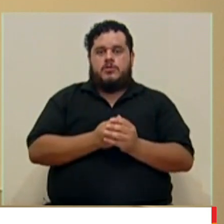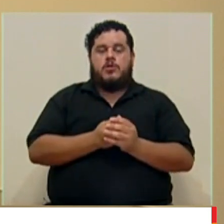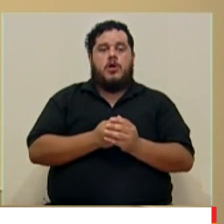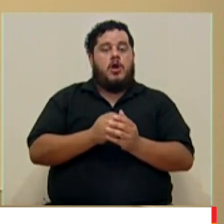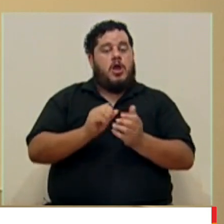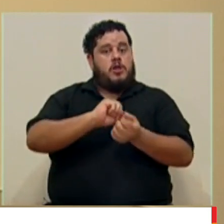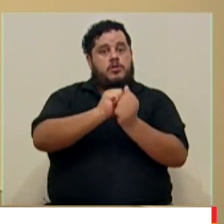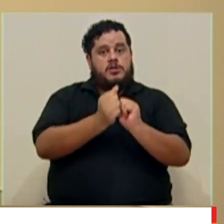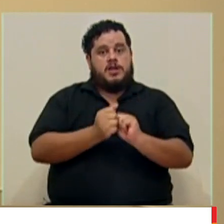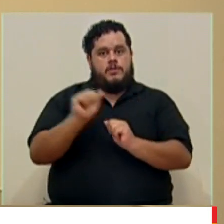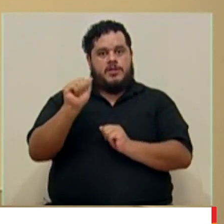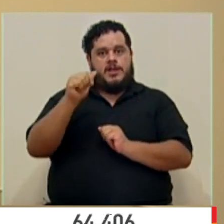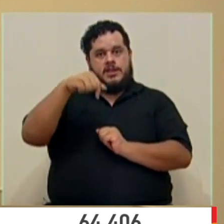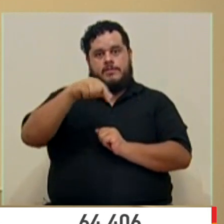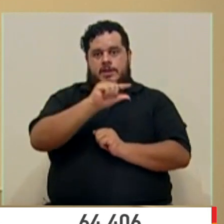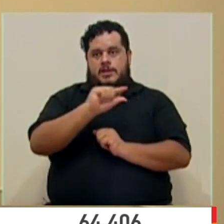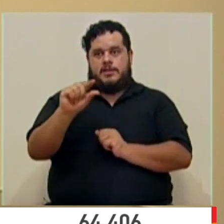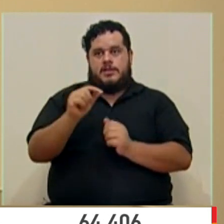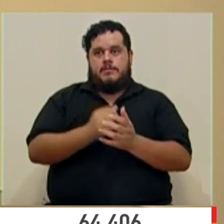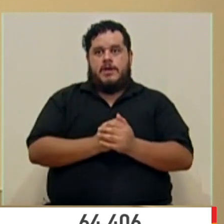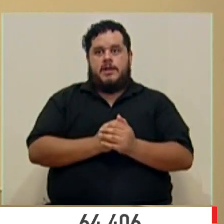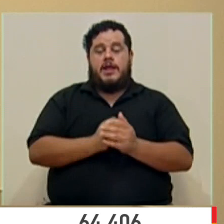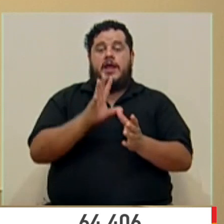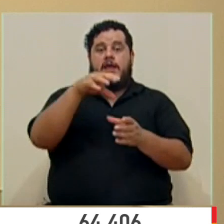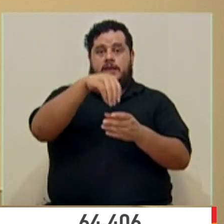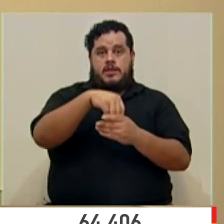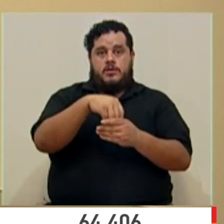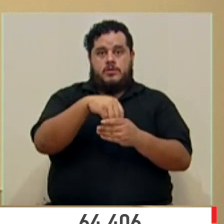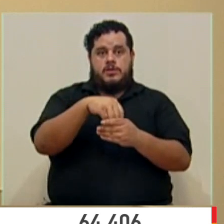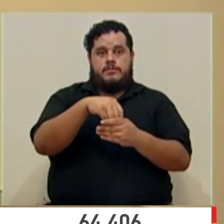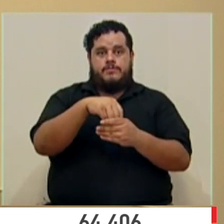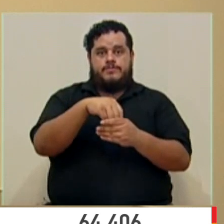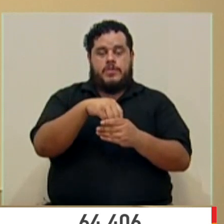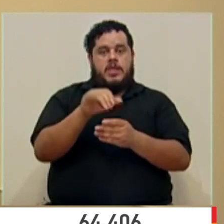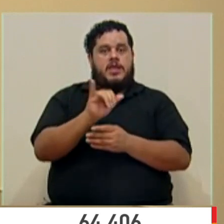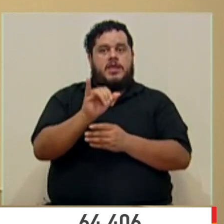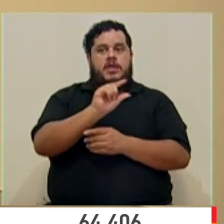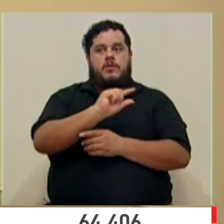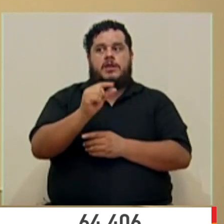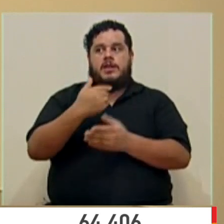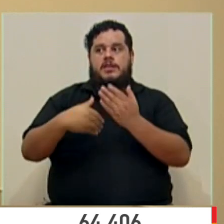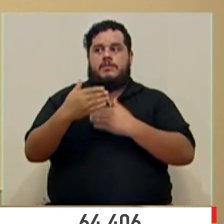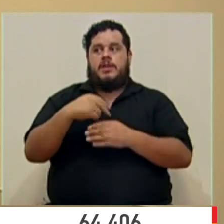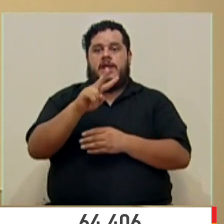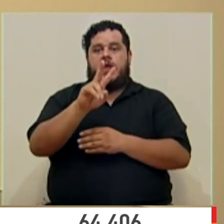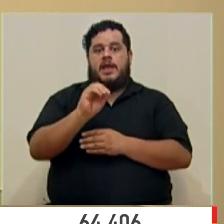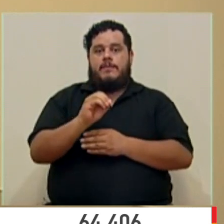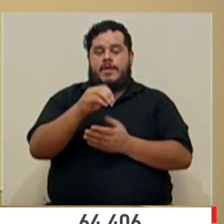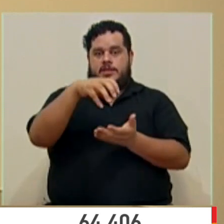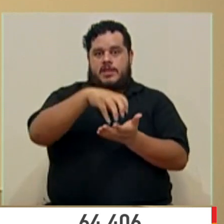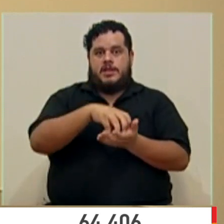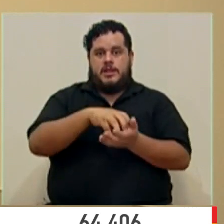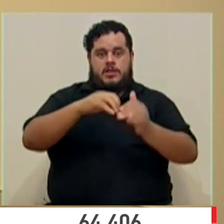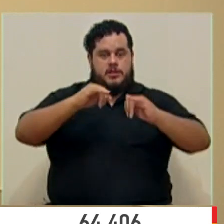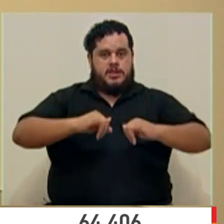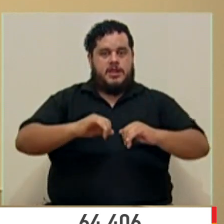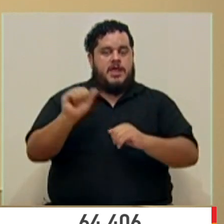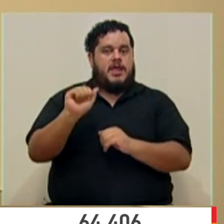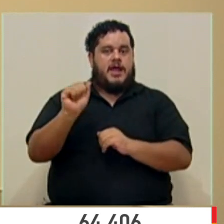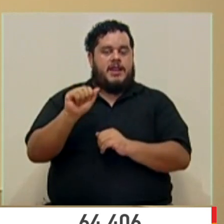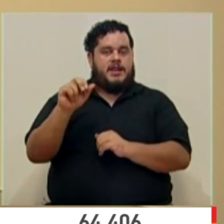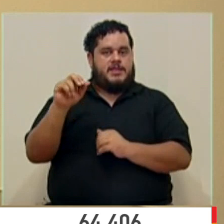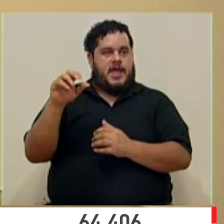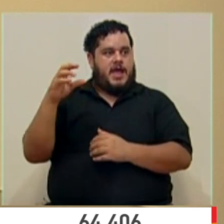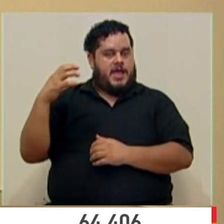de alerta para esta semana incluyen, igual que la semana anterior, 20 cantones que se mantienen en alerta